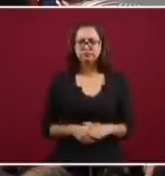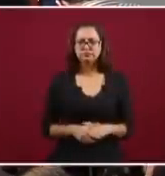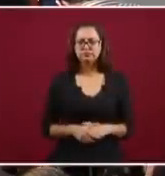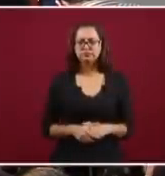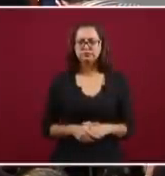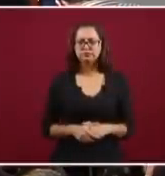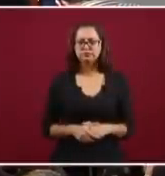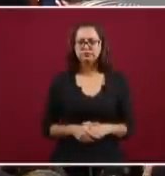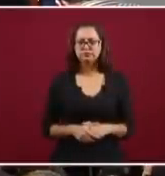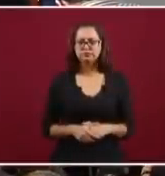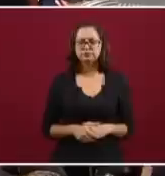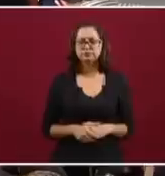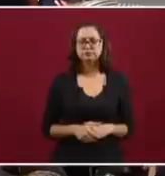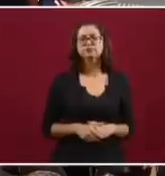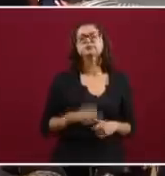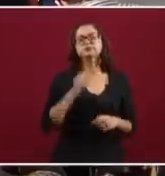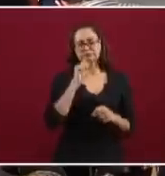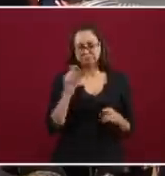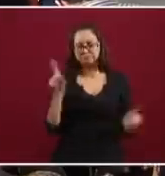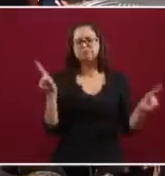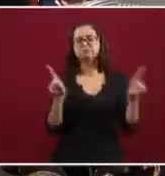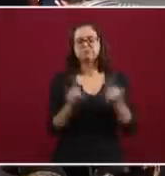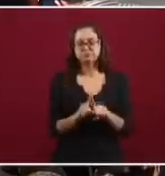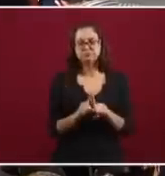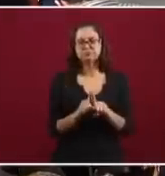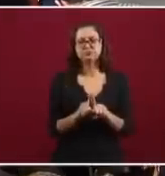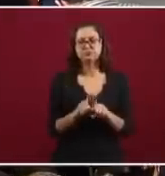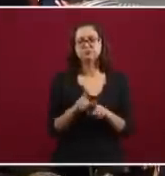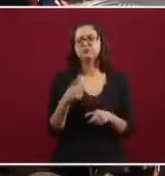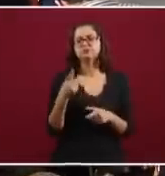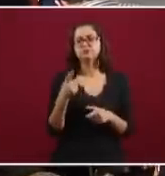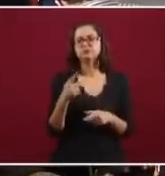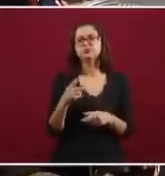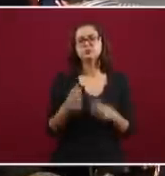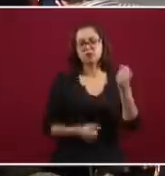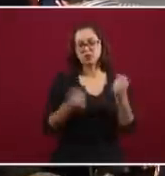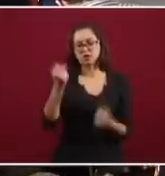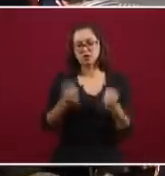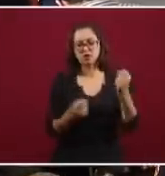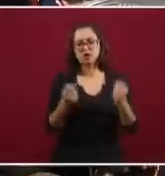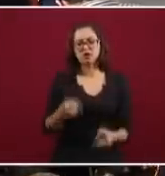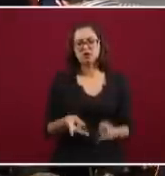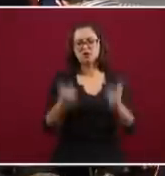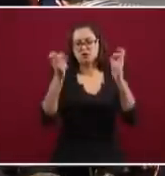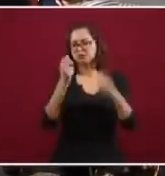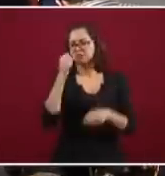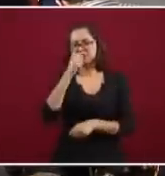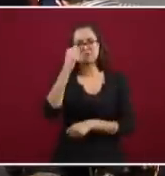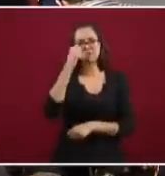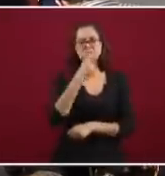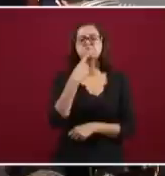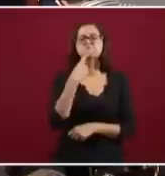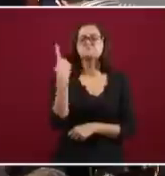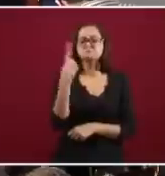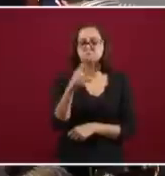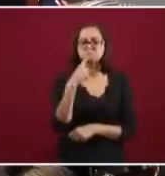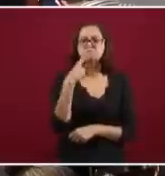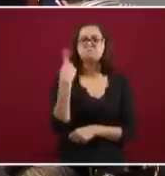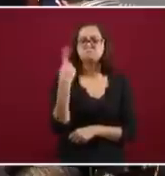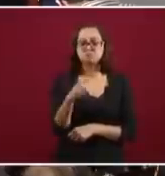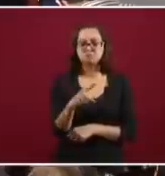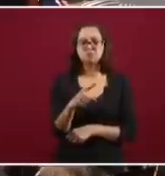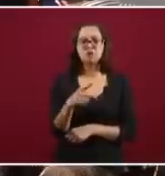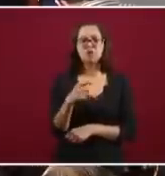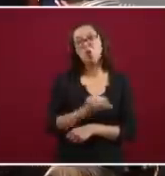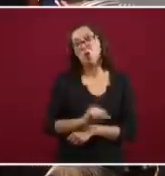que es otro delito que se denuncia, en el que no hay cifra negra. Aquí sí logramos